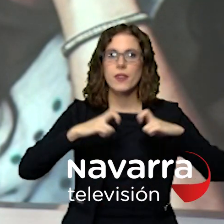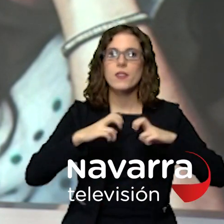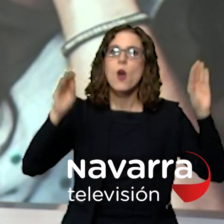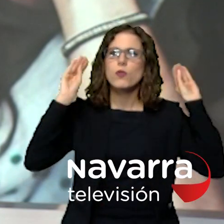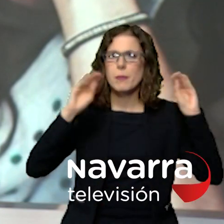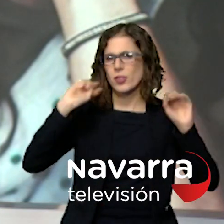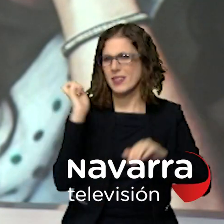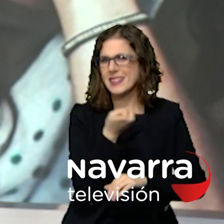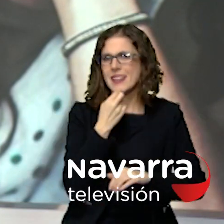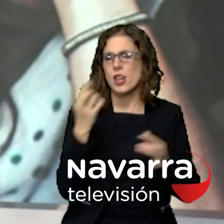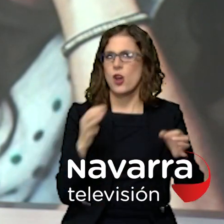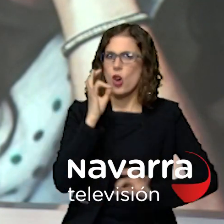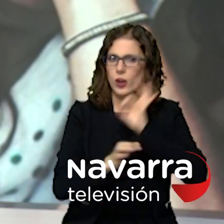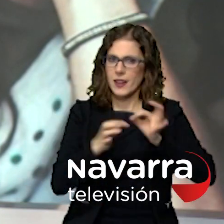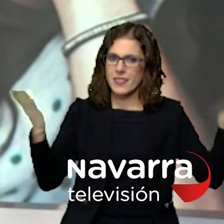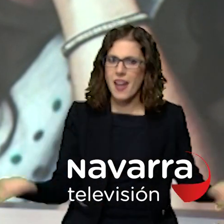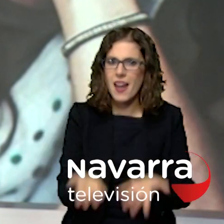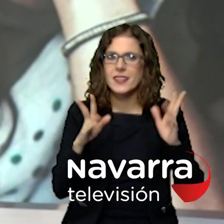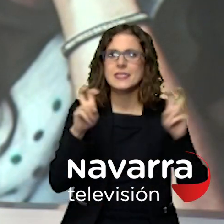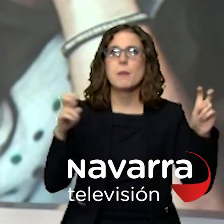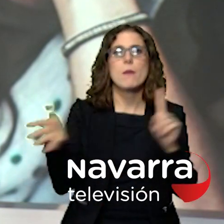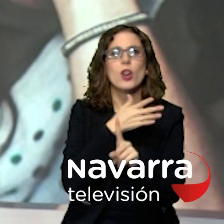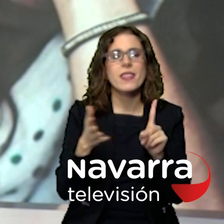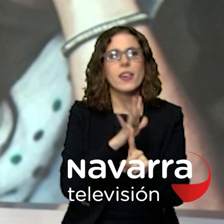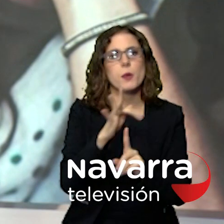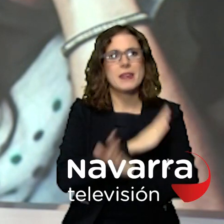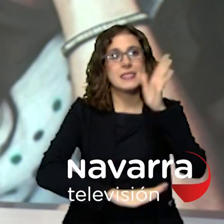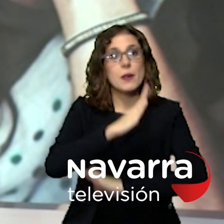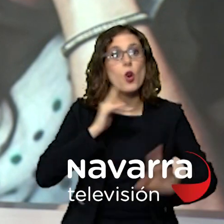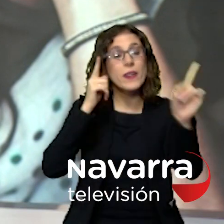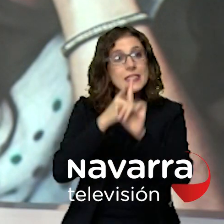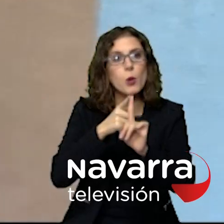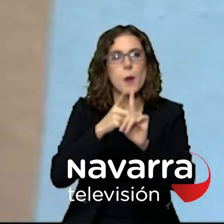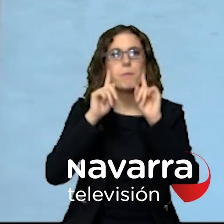violencia de género y discapacidad para mejorar la detección y prevención de casos.